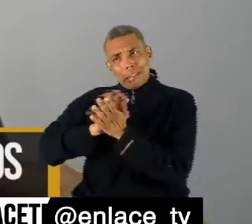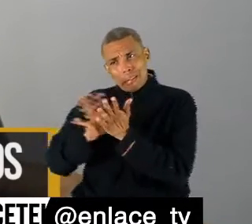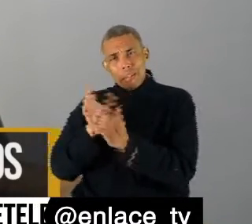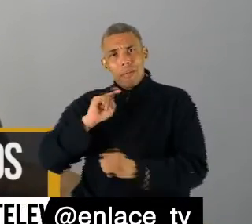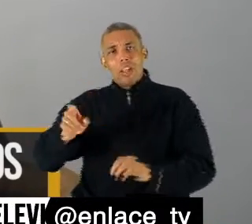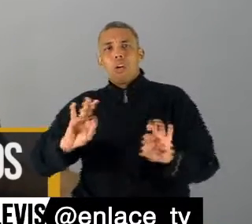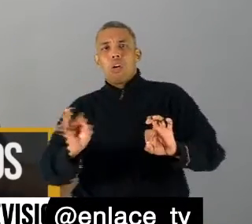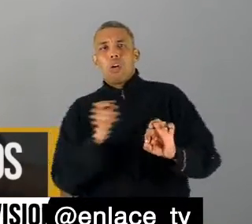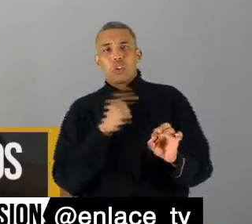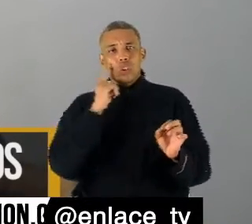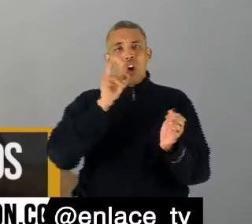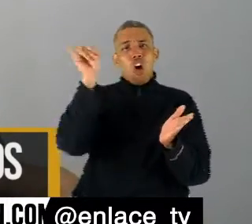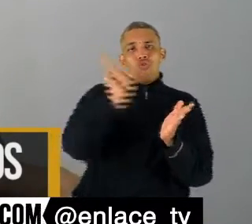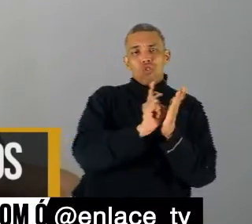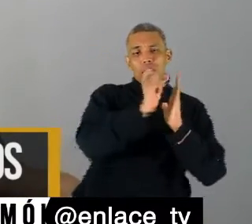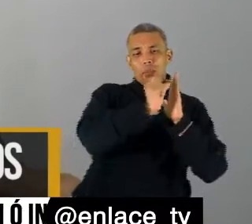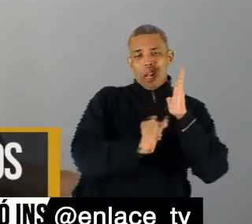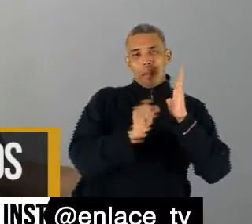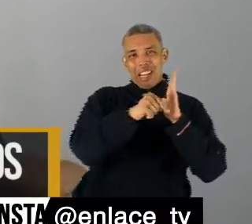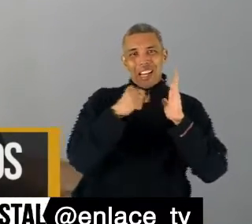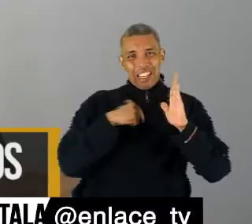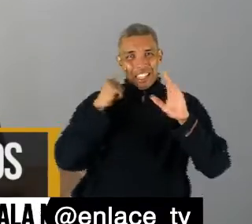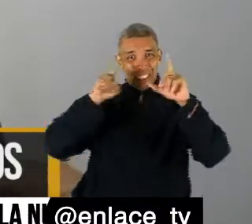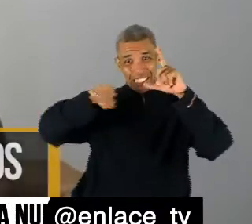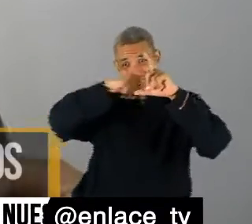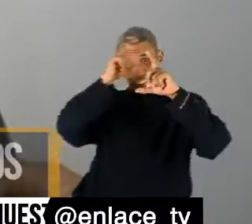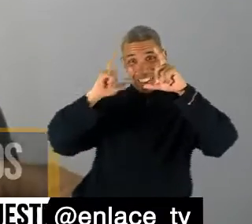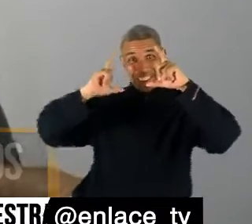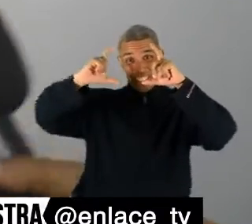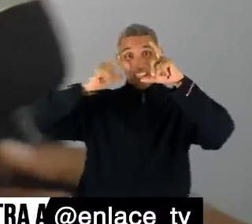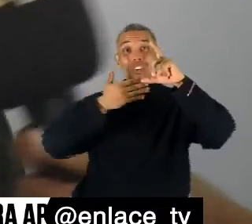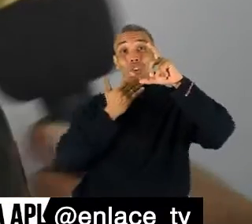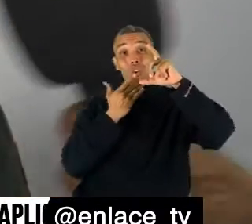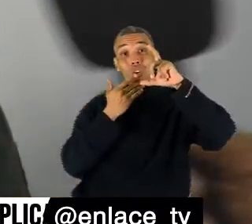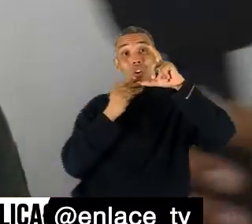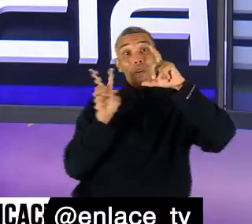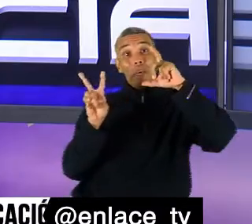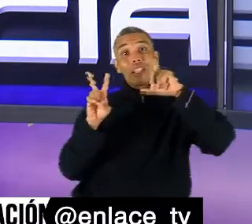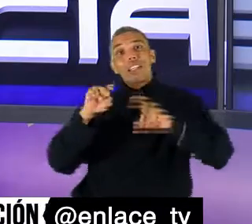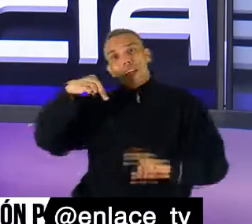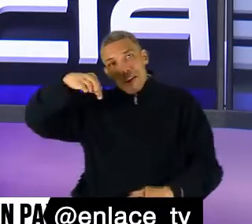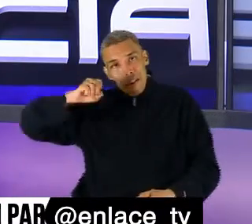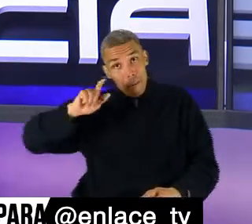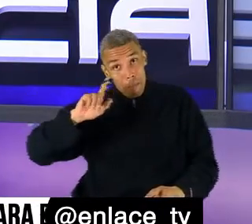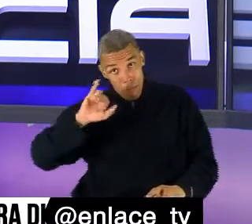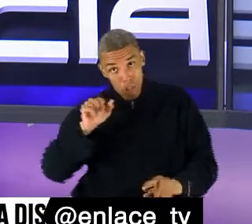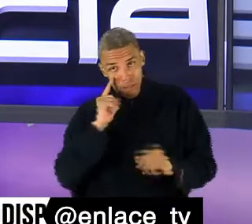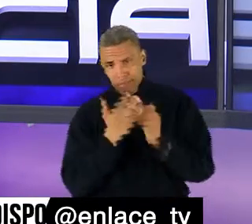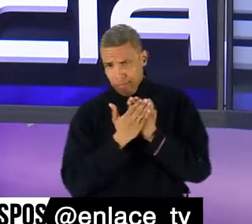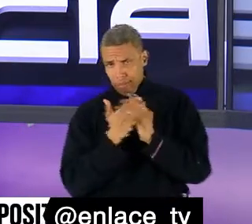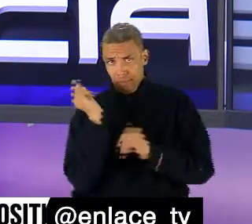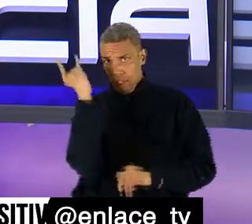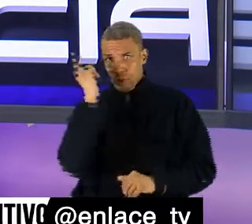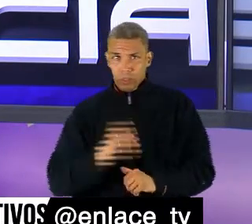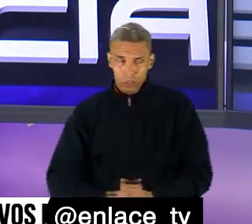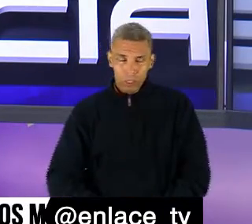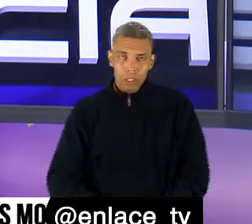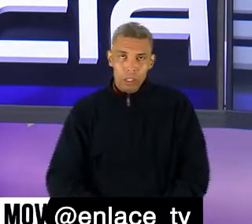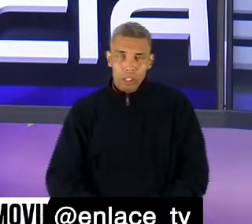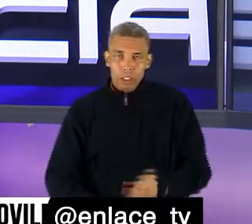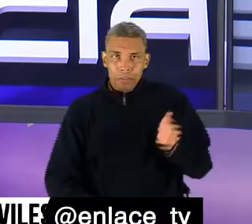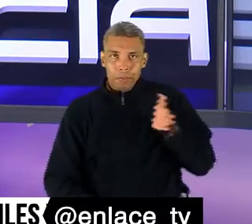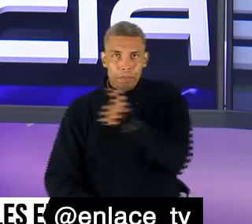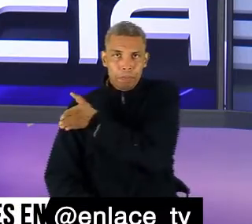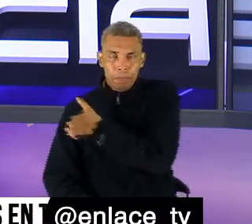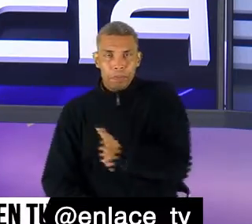cuando vean personas sospechosas en sus entornos, ahí en sus hogares. En otras noticias, a esta hora se cumple el